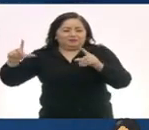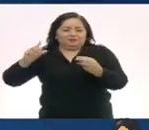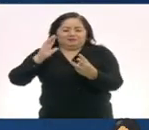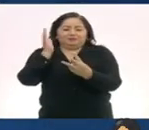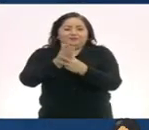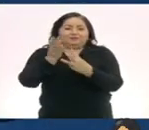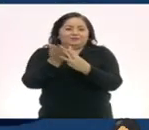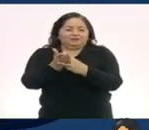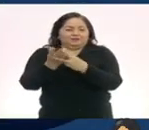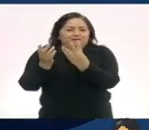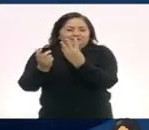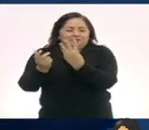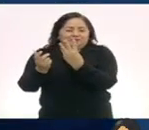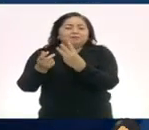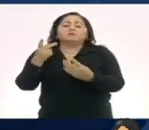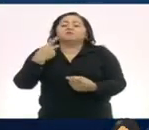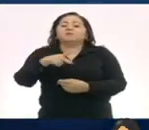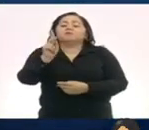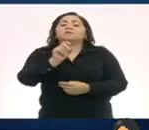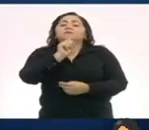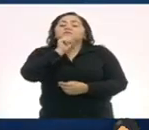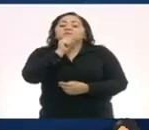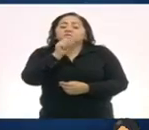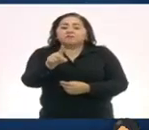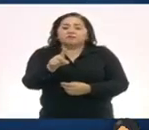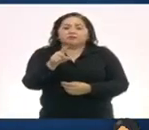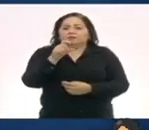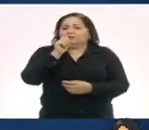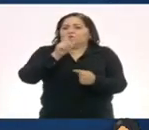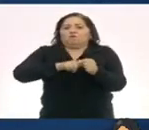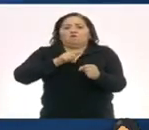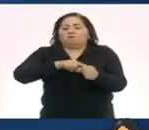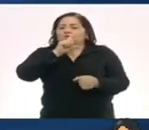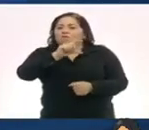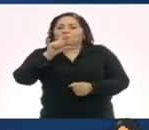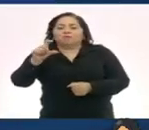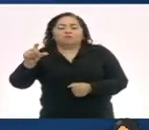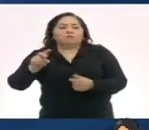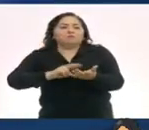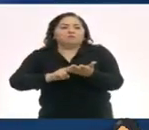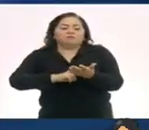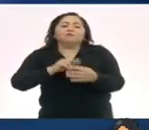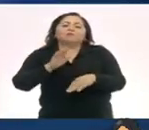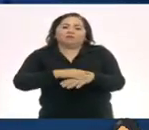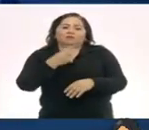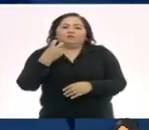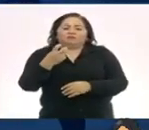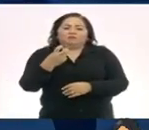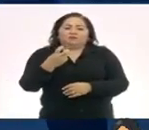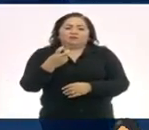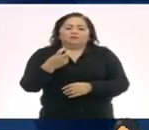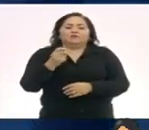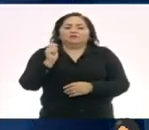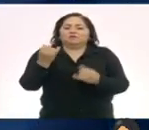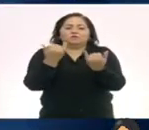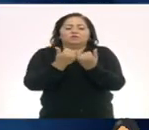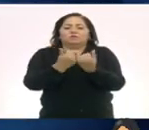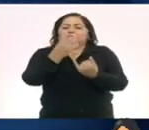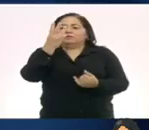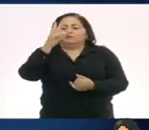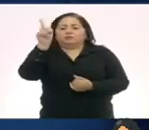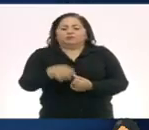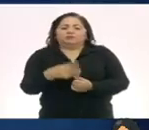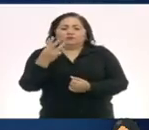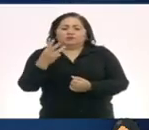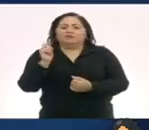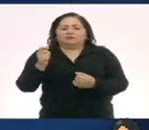en tres partes, pero también estamos tomando esas tres partes. Por lo tanto, 3/3 sería igual. Es equivalente